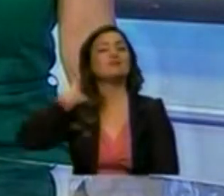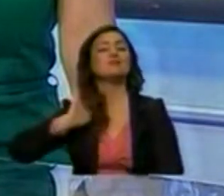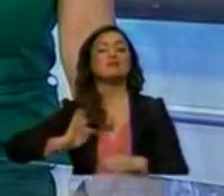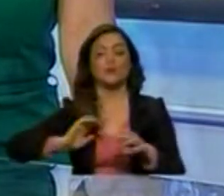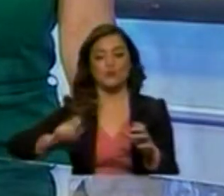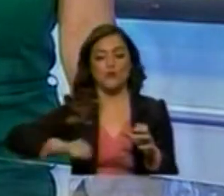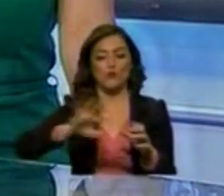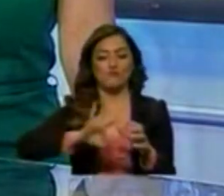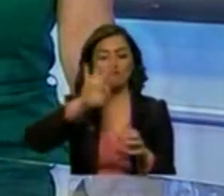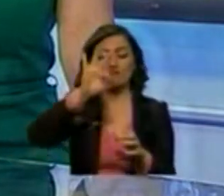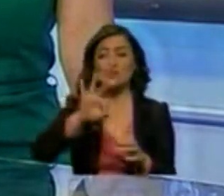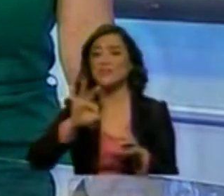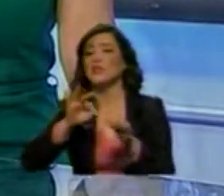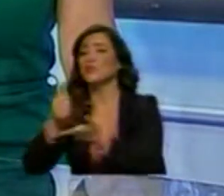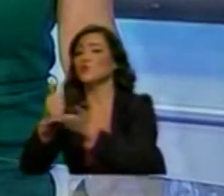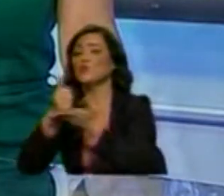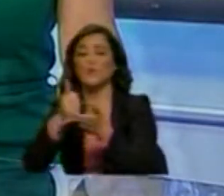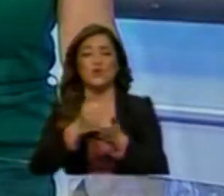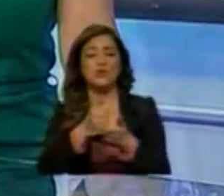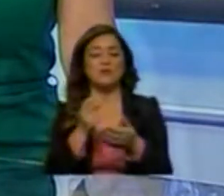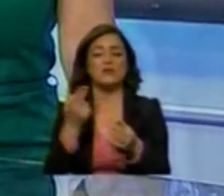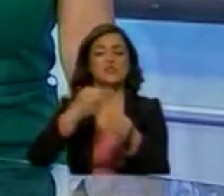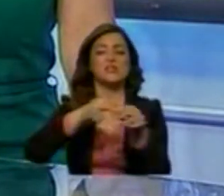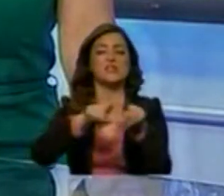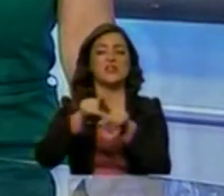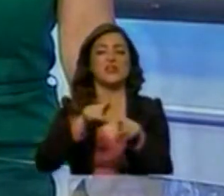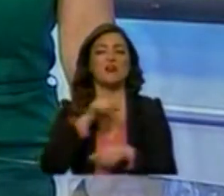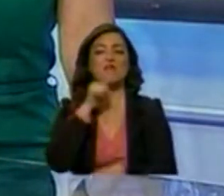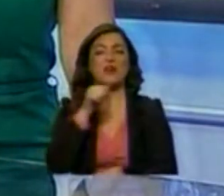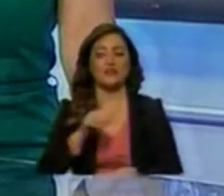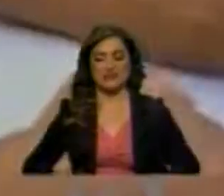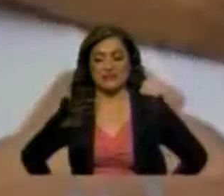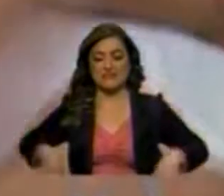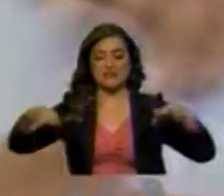han podido acceder a torneos por falta de dinero.